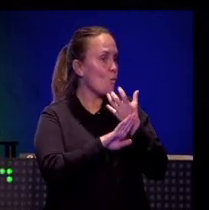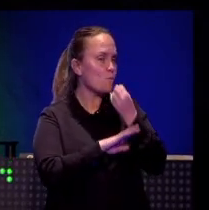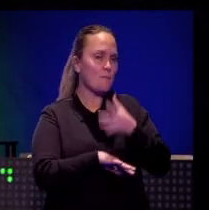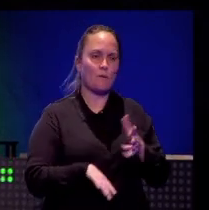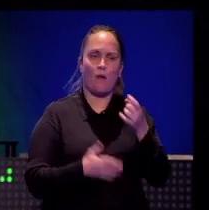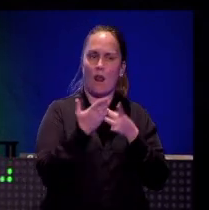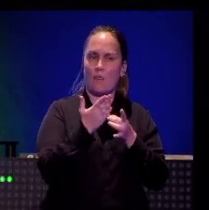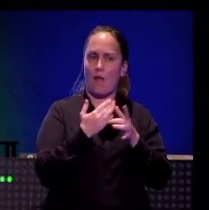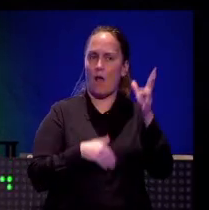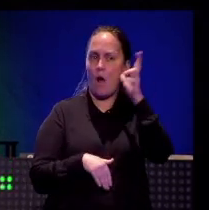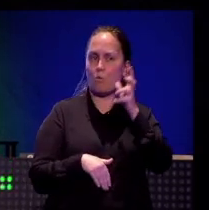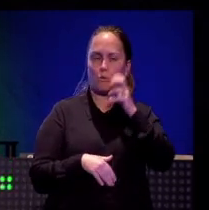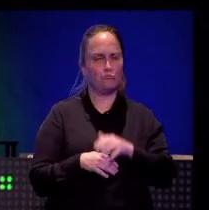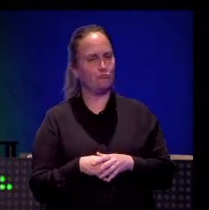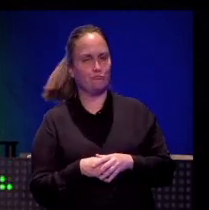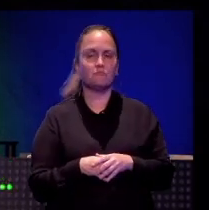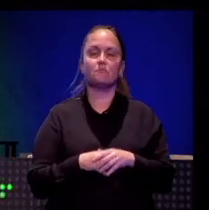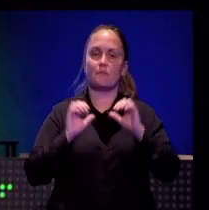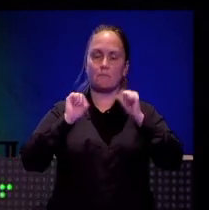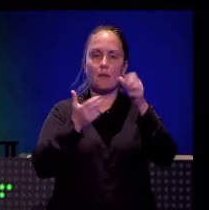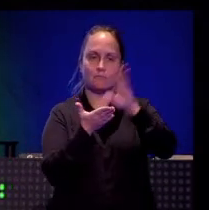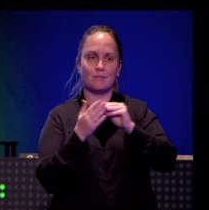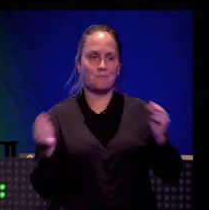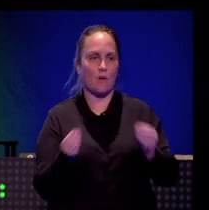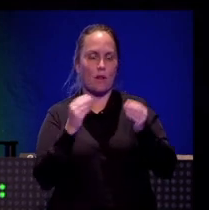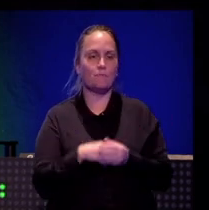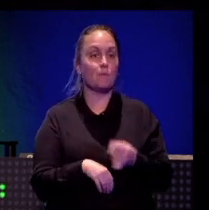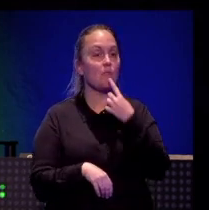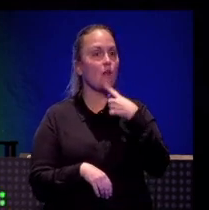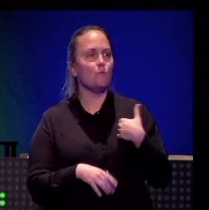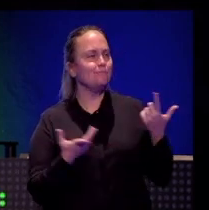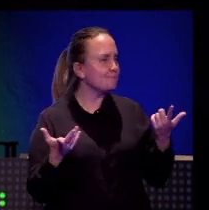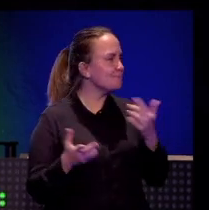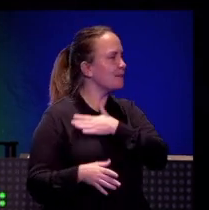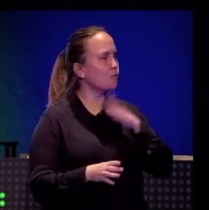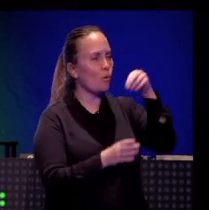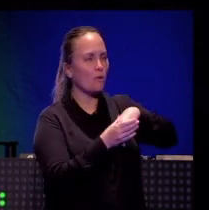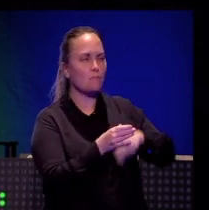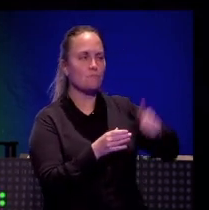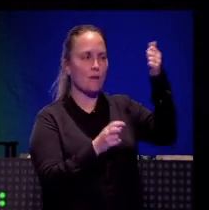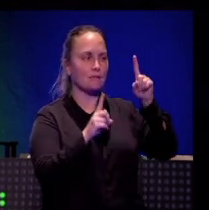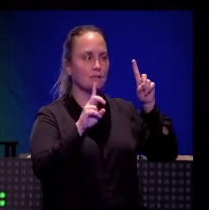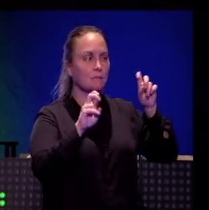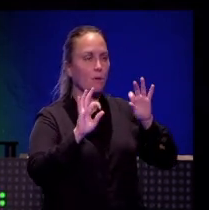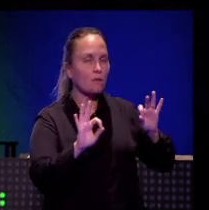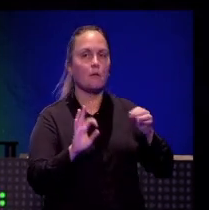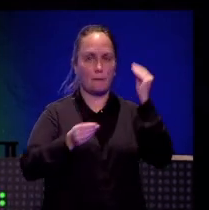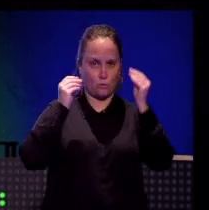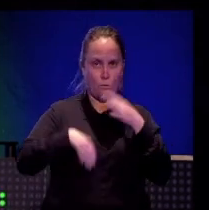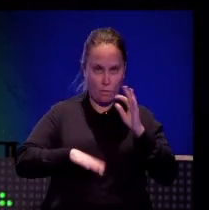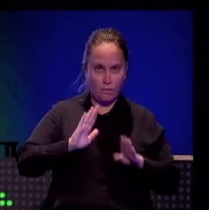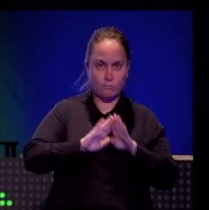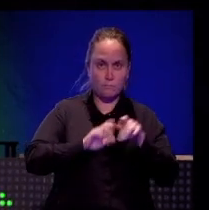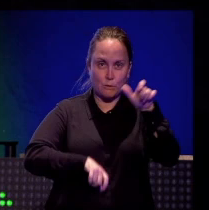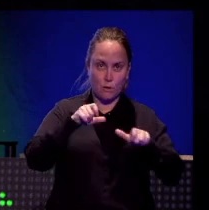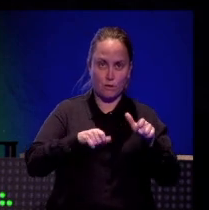voy a mejorando el audio oye me gustaría que pusieran más contenidos de este tipo es viable pues si lo pide más gente